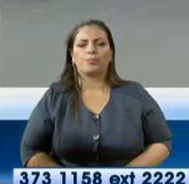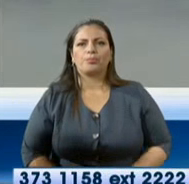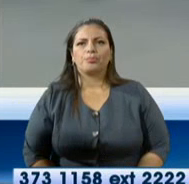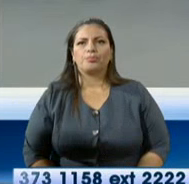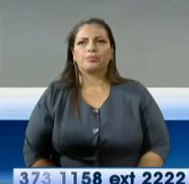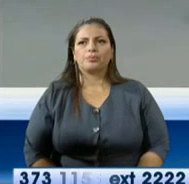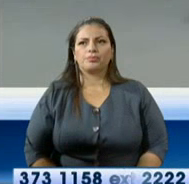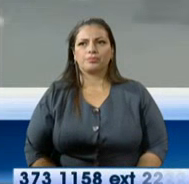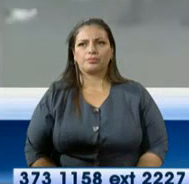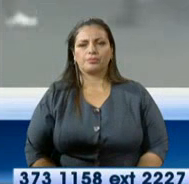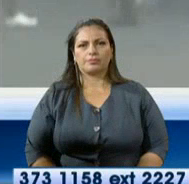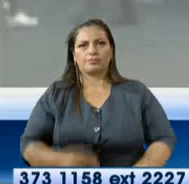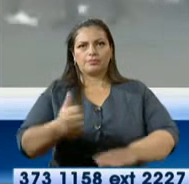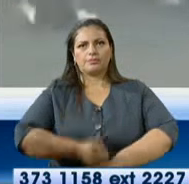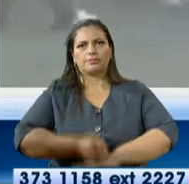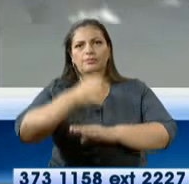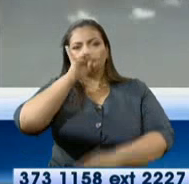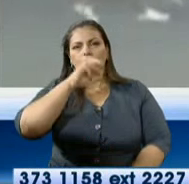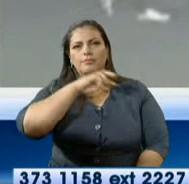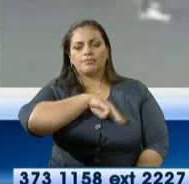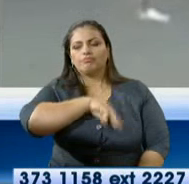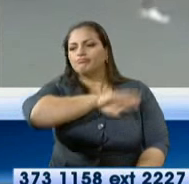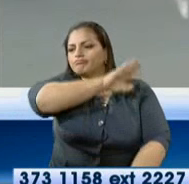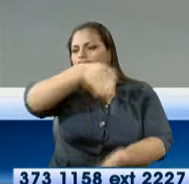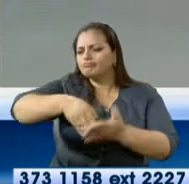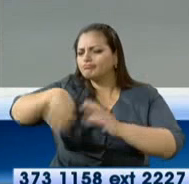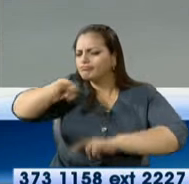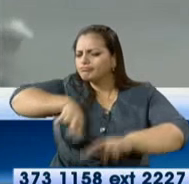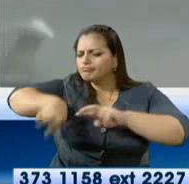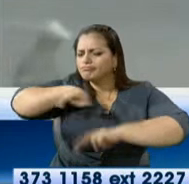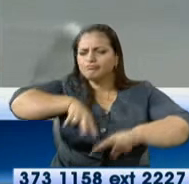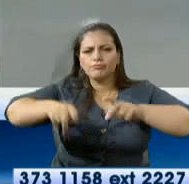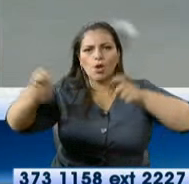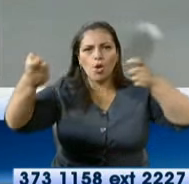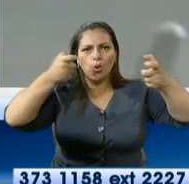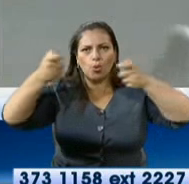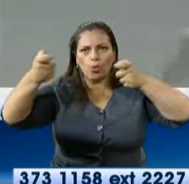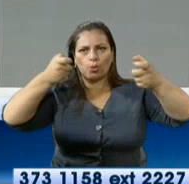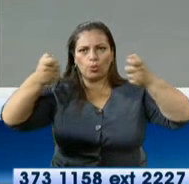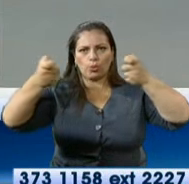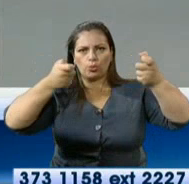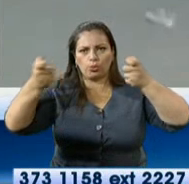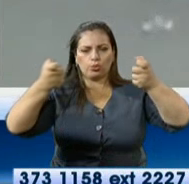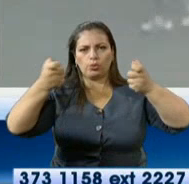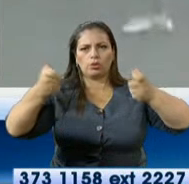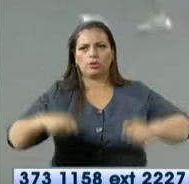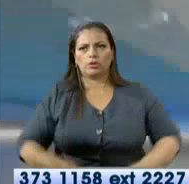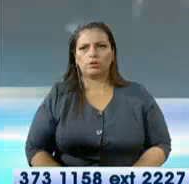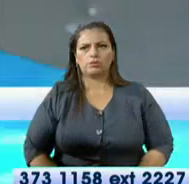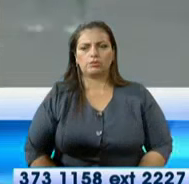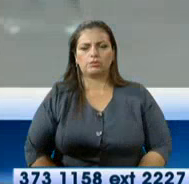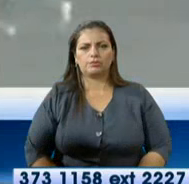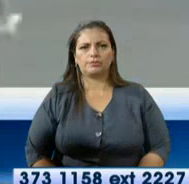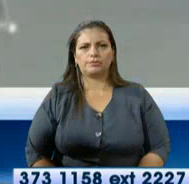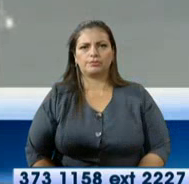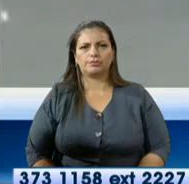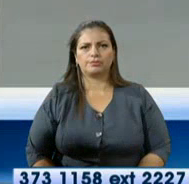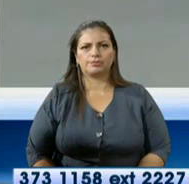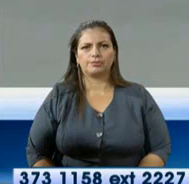En el lugar, personal de la ATM se hizo presente para poder controlar el tráfico y que la situación se agrave.